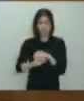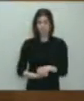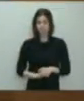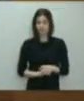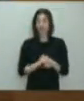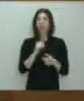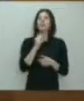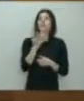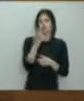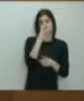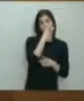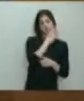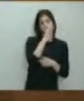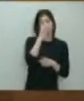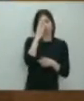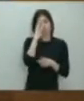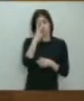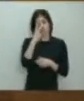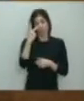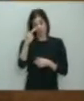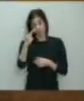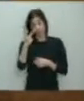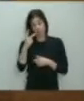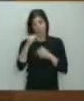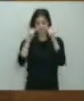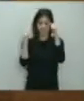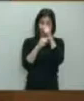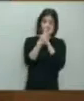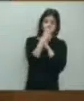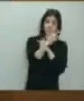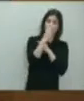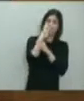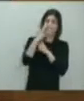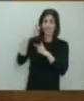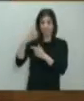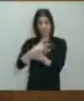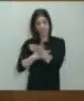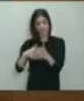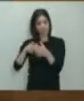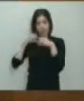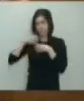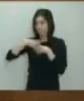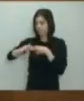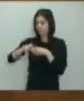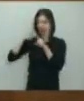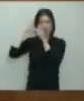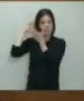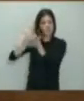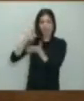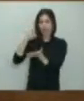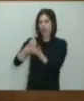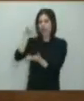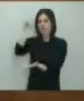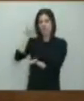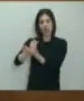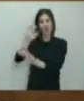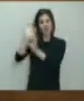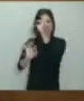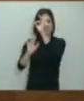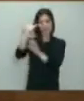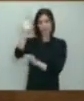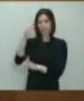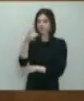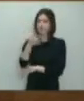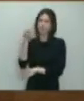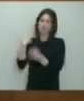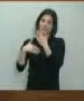de 342. Pero, como les decía al principio, creo que hay que hacer una disección